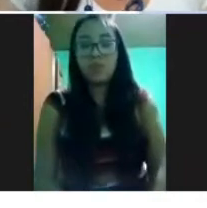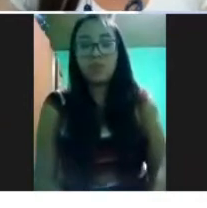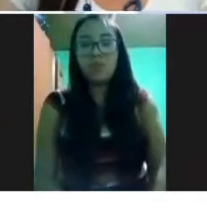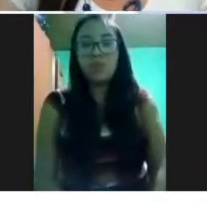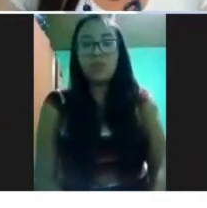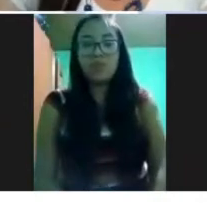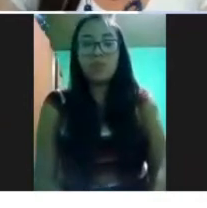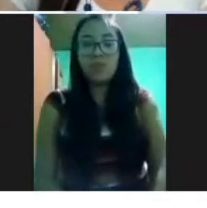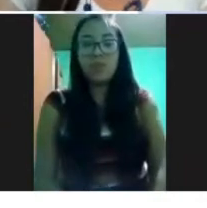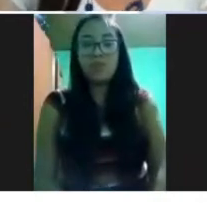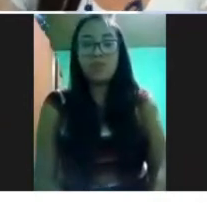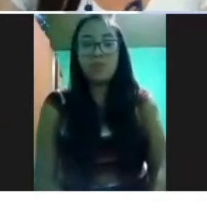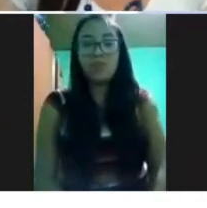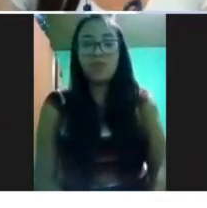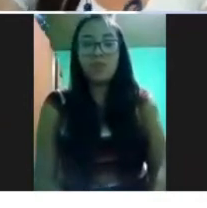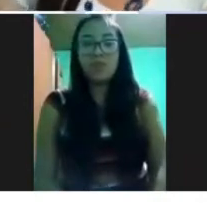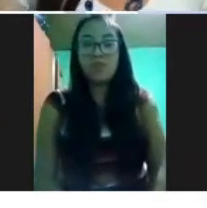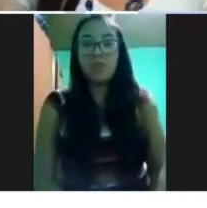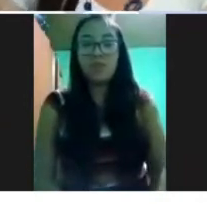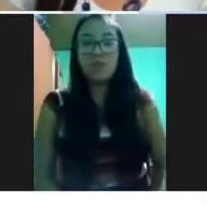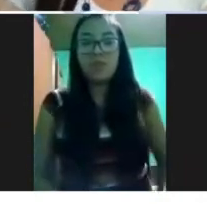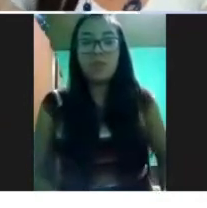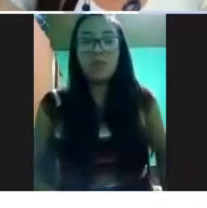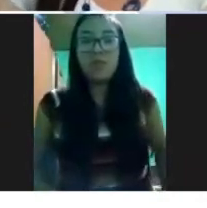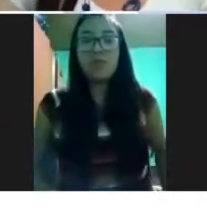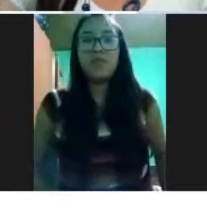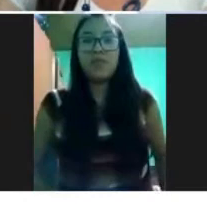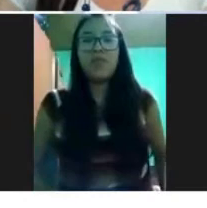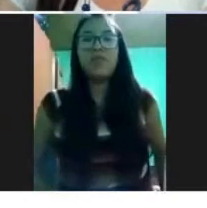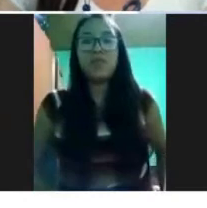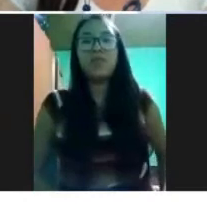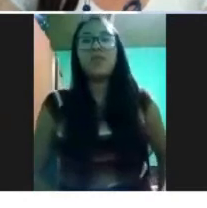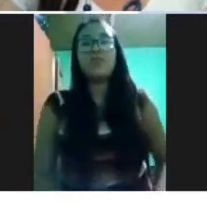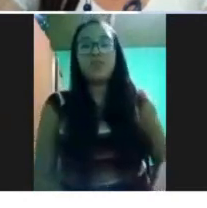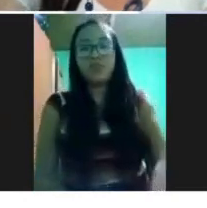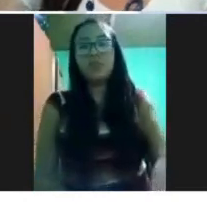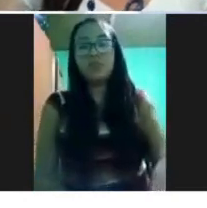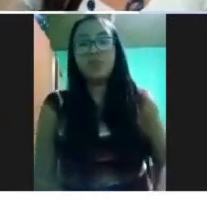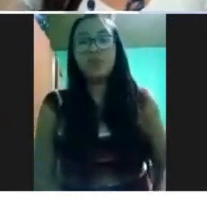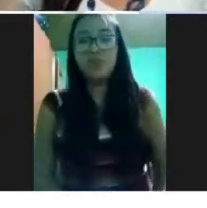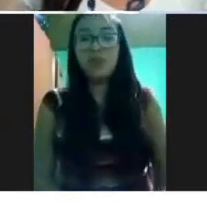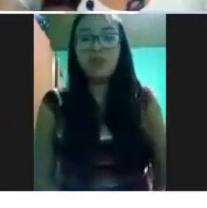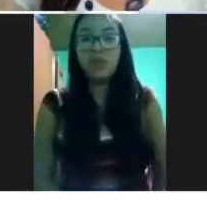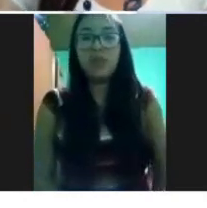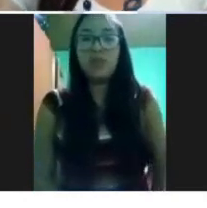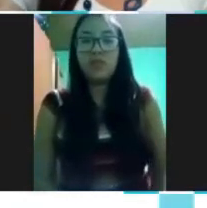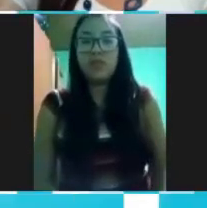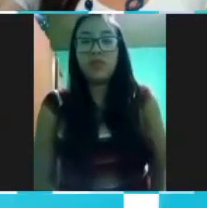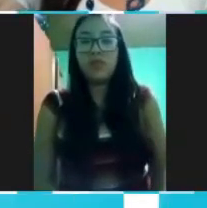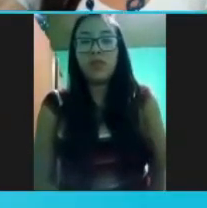mala gestión, tanto interna como desde el Ministerio de Salud, ¿verdad? Uh-huh.